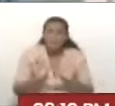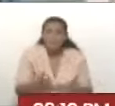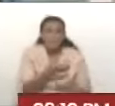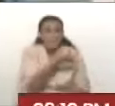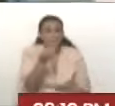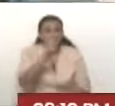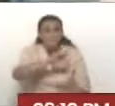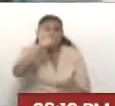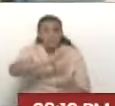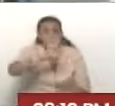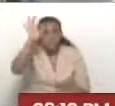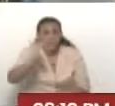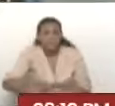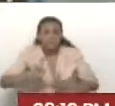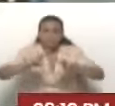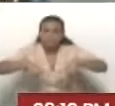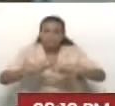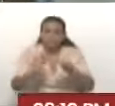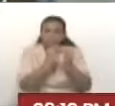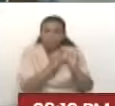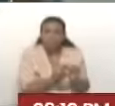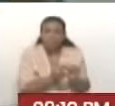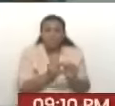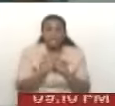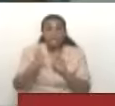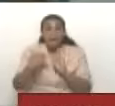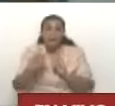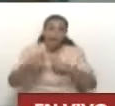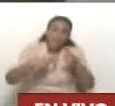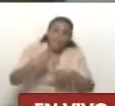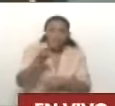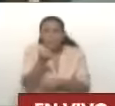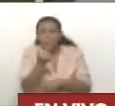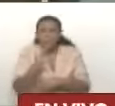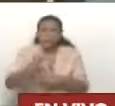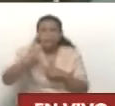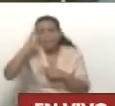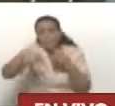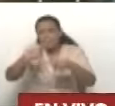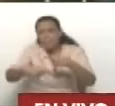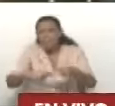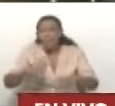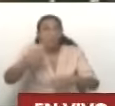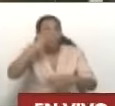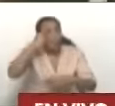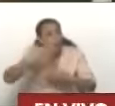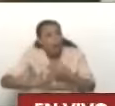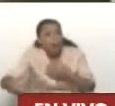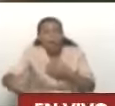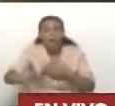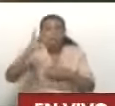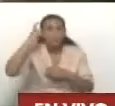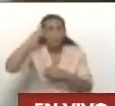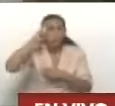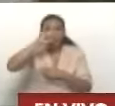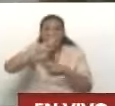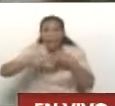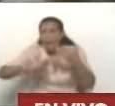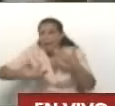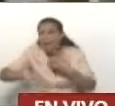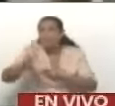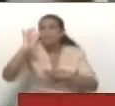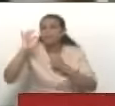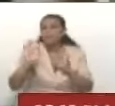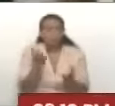rehabilitado, bueno, hacerle sus reparaciones menores y que esto perdure por muchos años, esta atención de calidad,